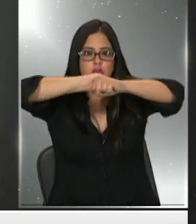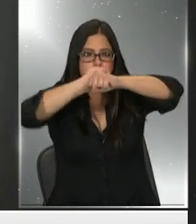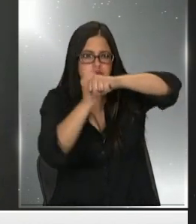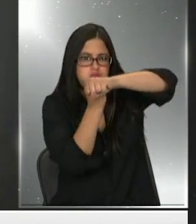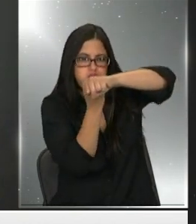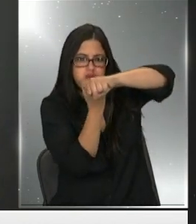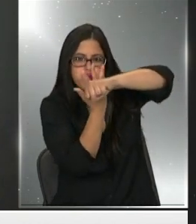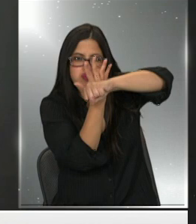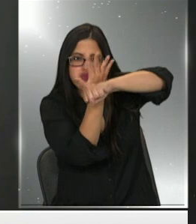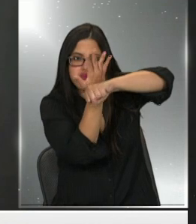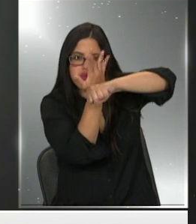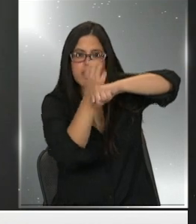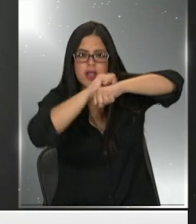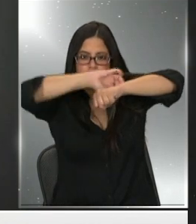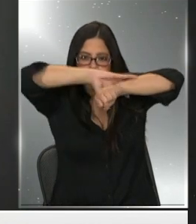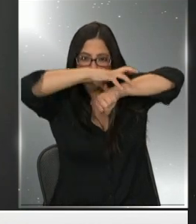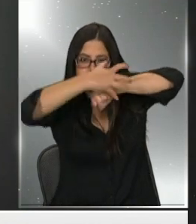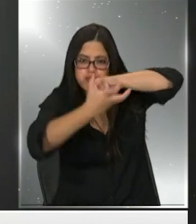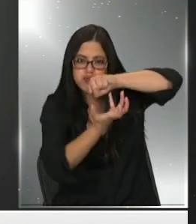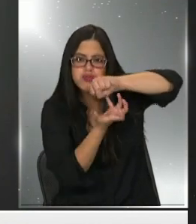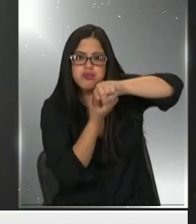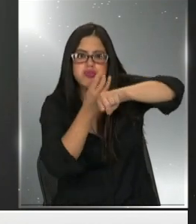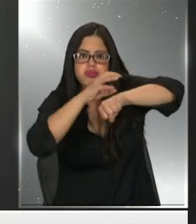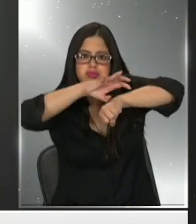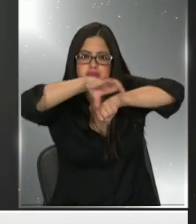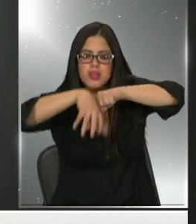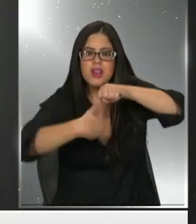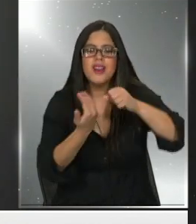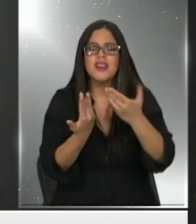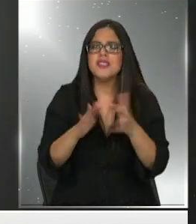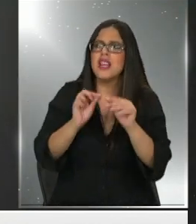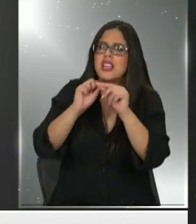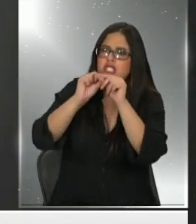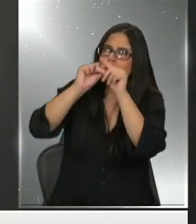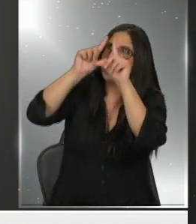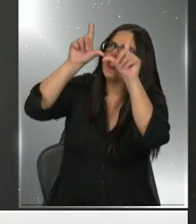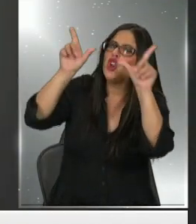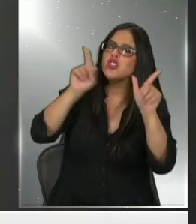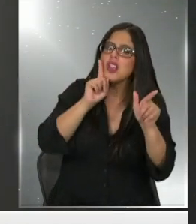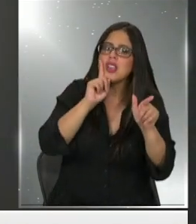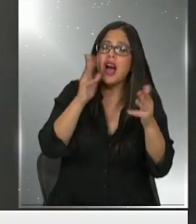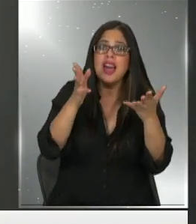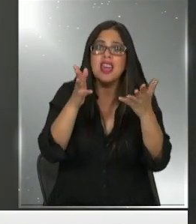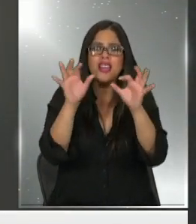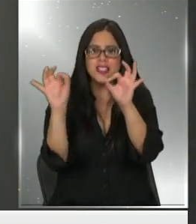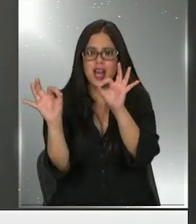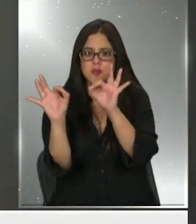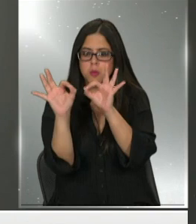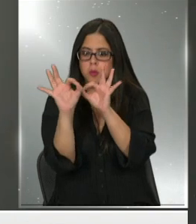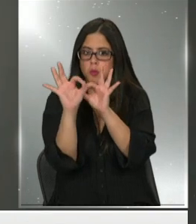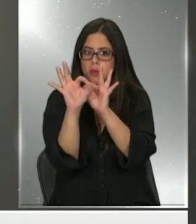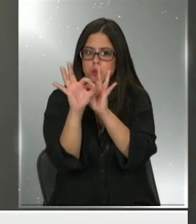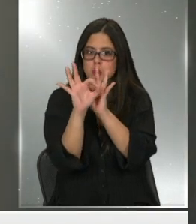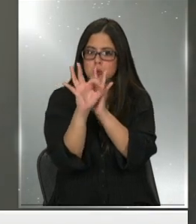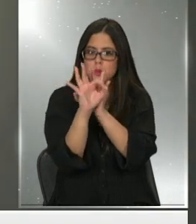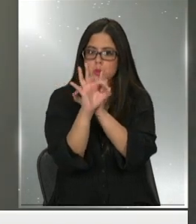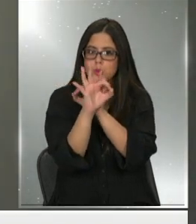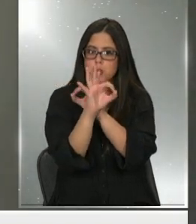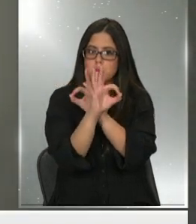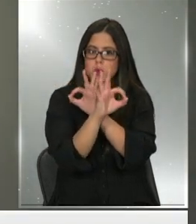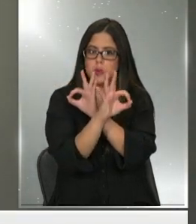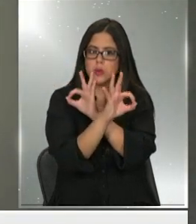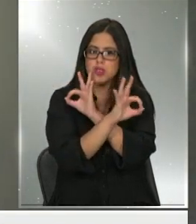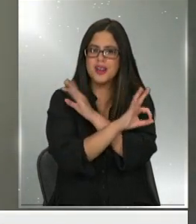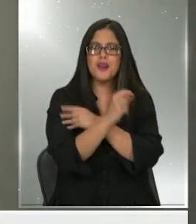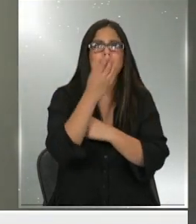a velocidades impensadas. El tamaño que tiene el sol. Ahí viene, ahí vuelve. El momento más lindo del mundo.